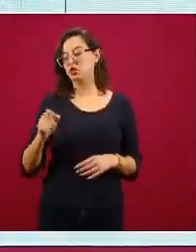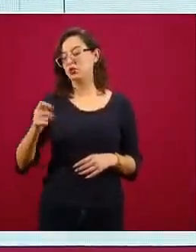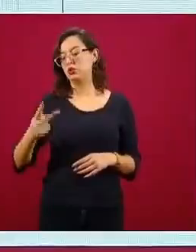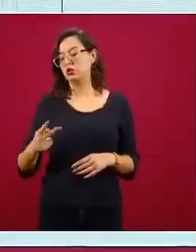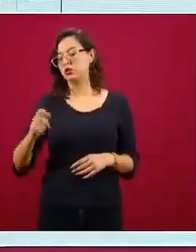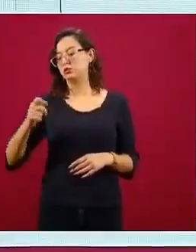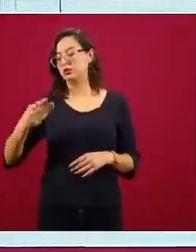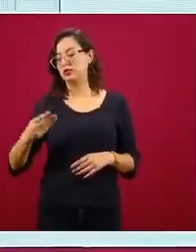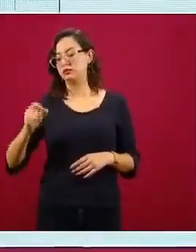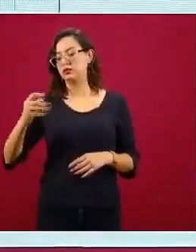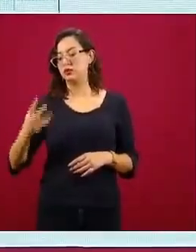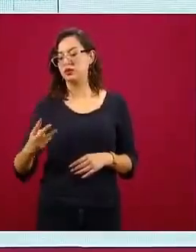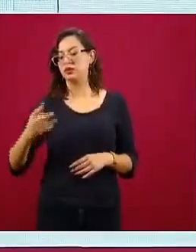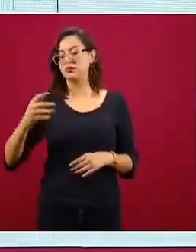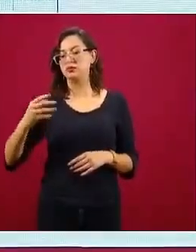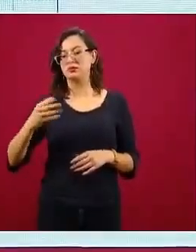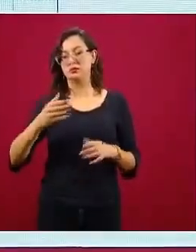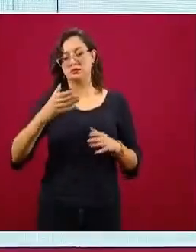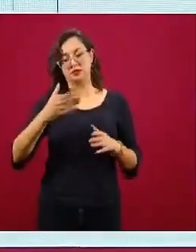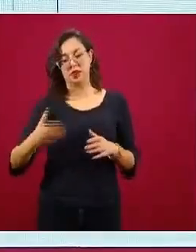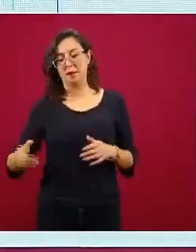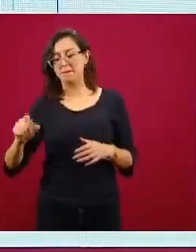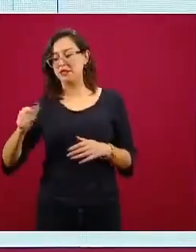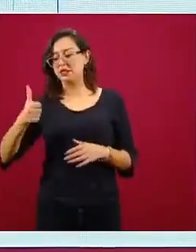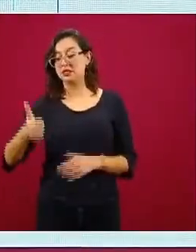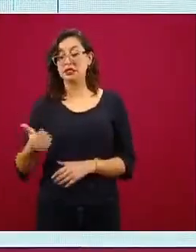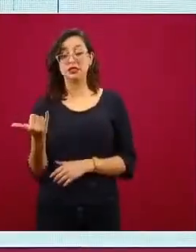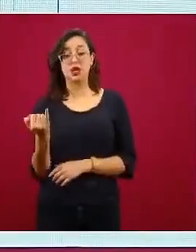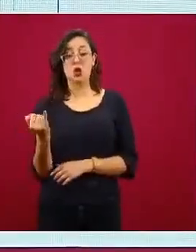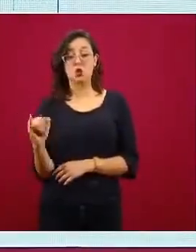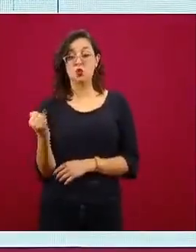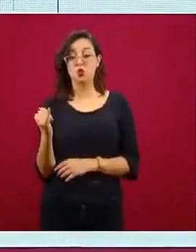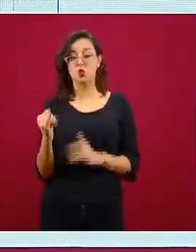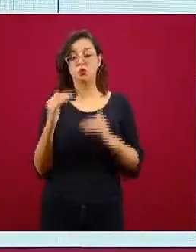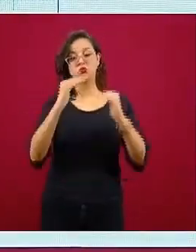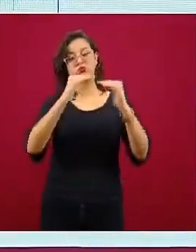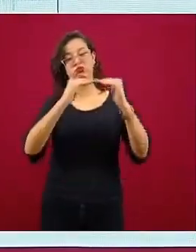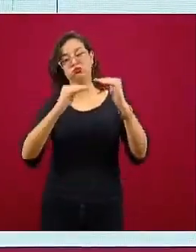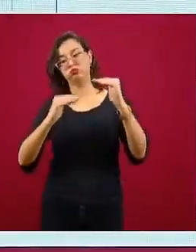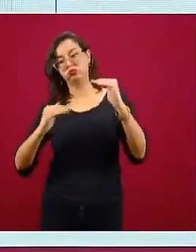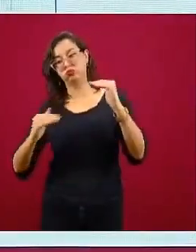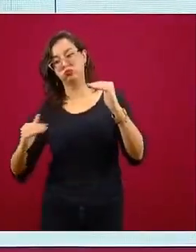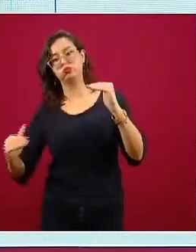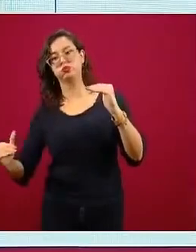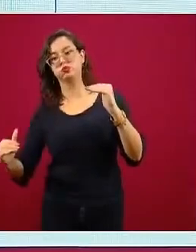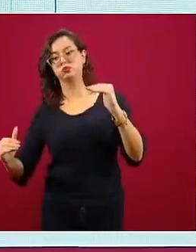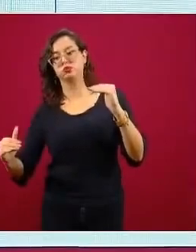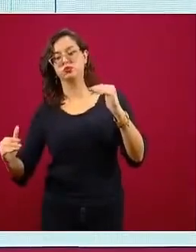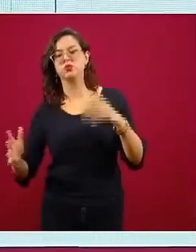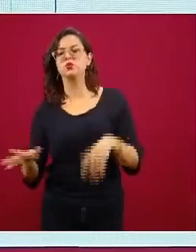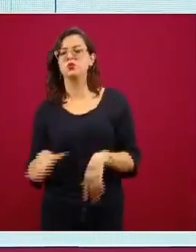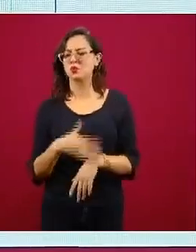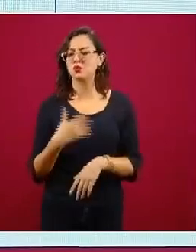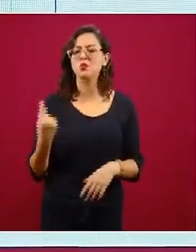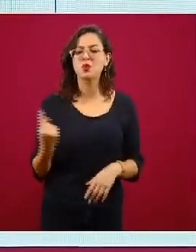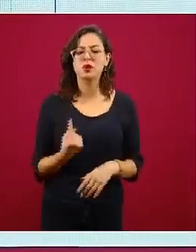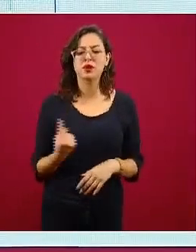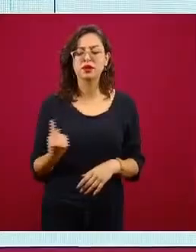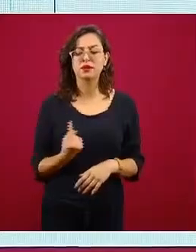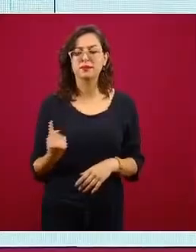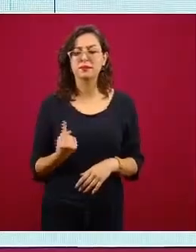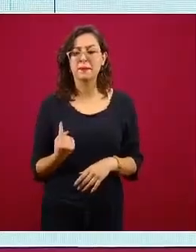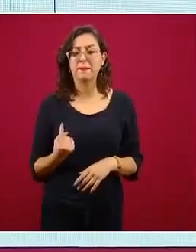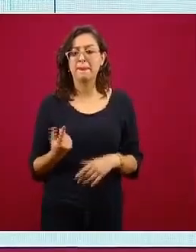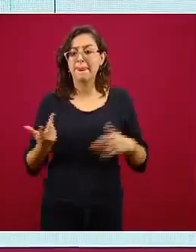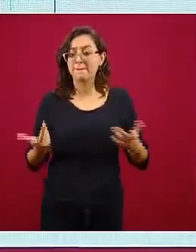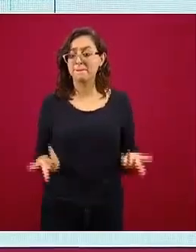22, 23, 24, etcétera, hasta el 26 de junio, se disminuyó. ¿Por qué razón? No